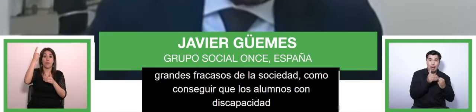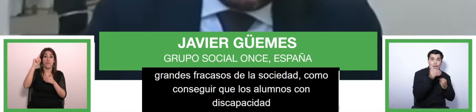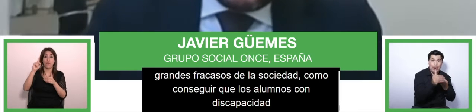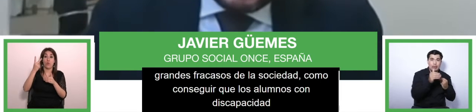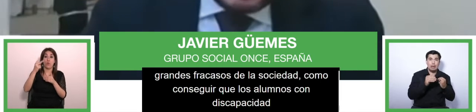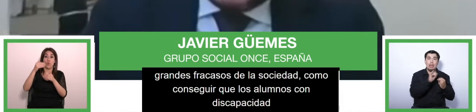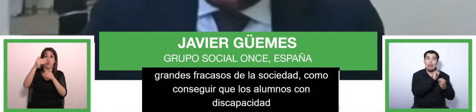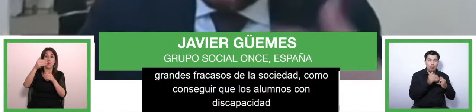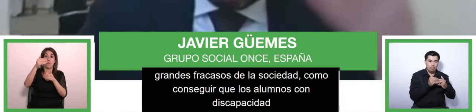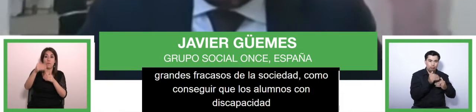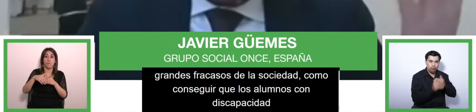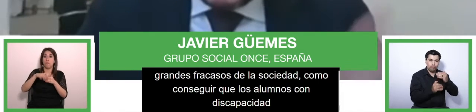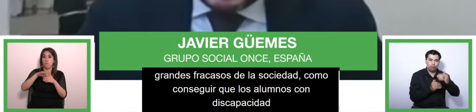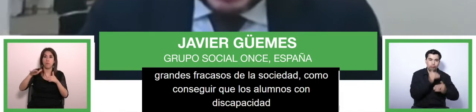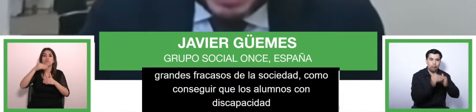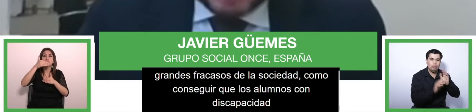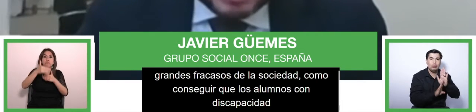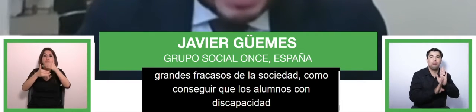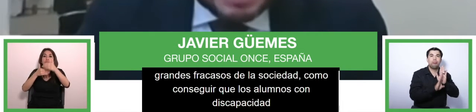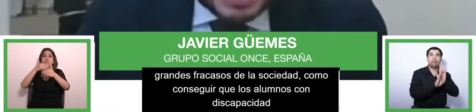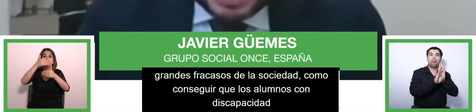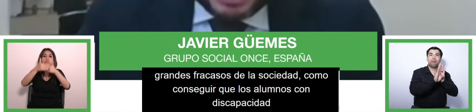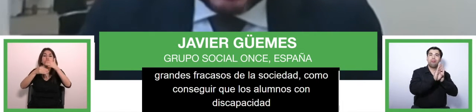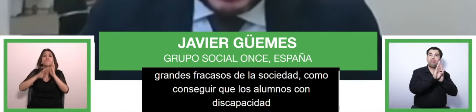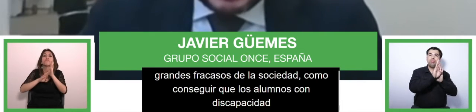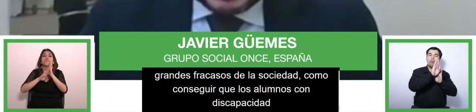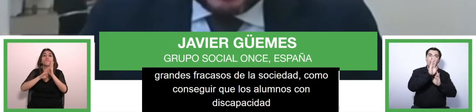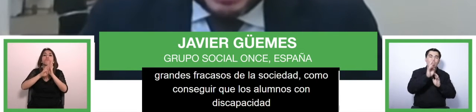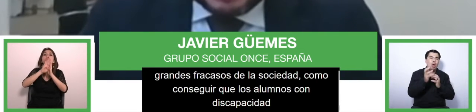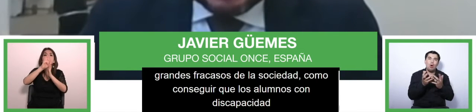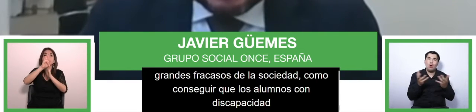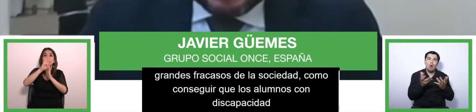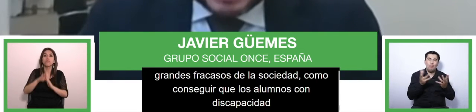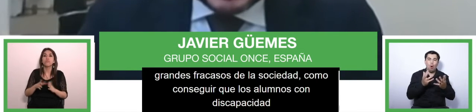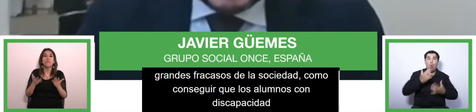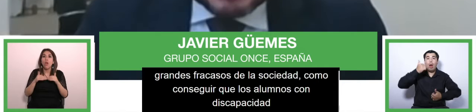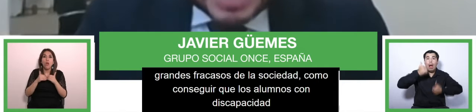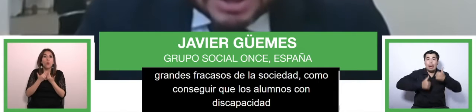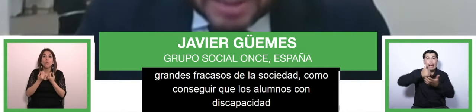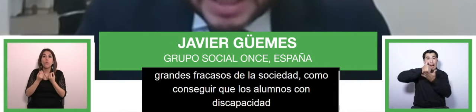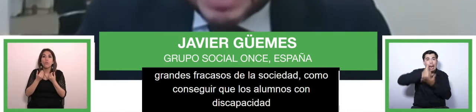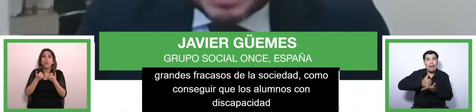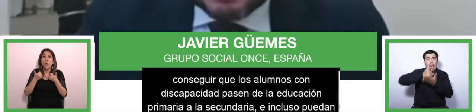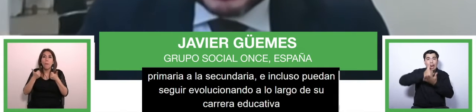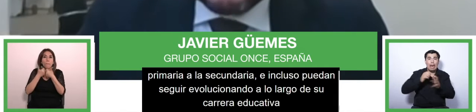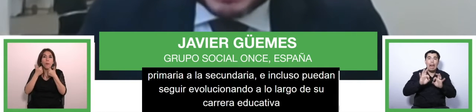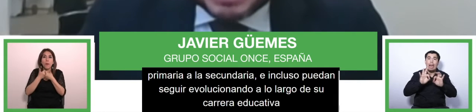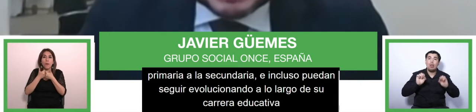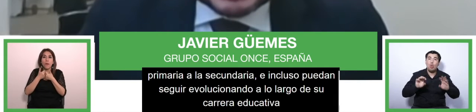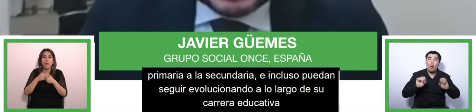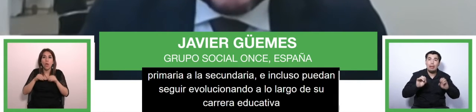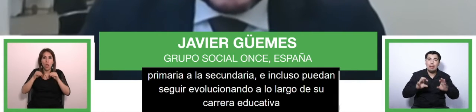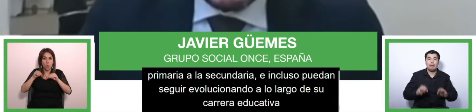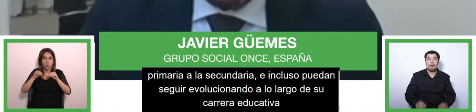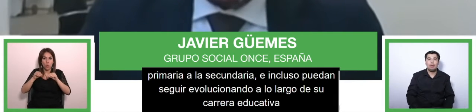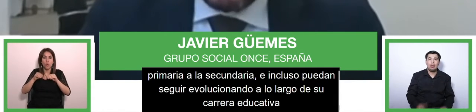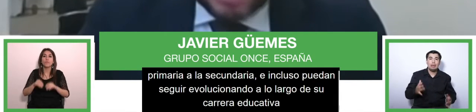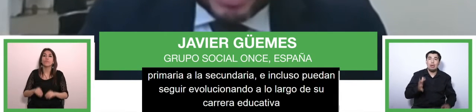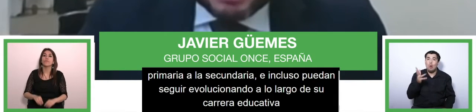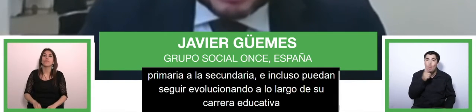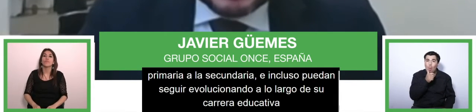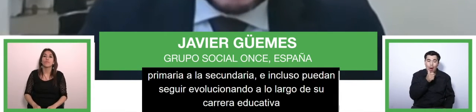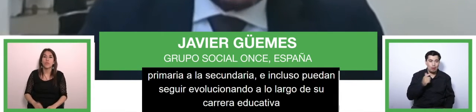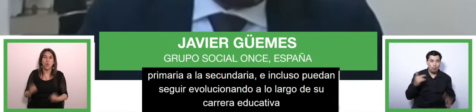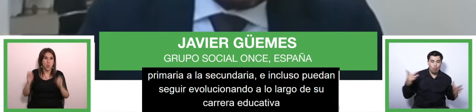todo lo largo de su carrera educativa que ellos quieran desarrollar. Mientras no haya transiciones efectivas entre niveles,